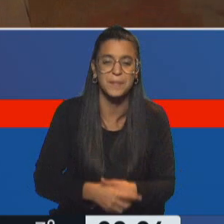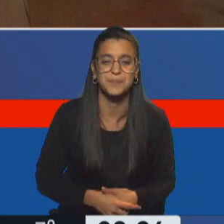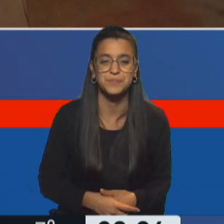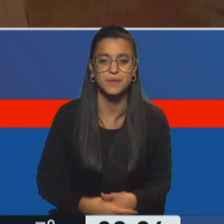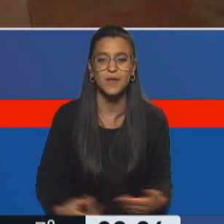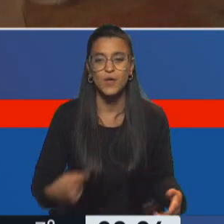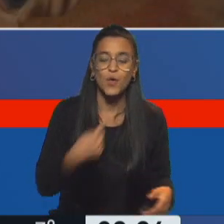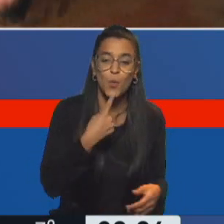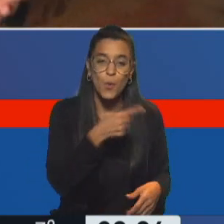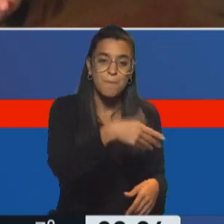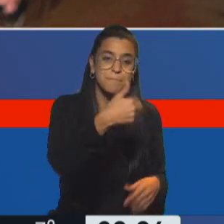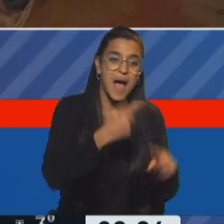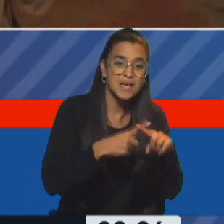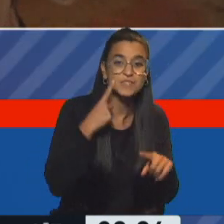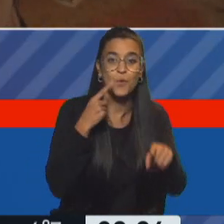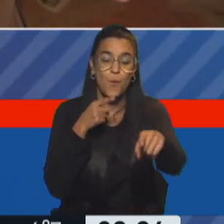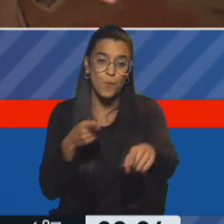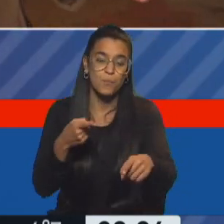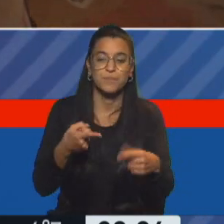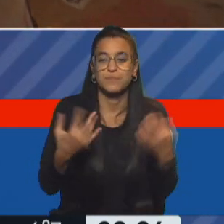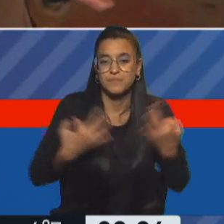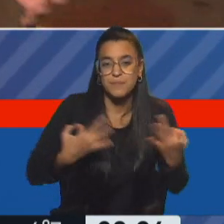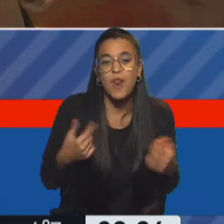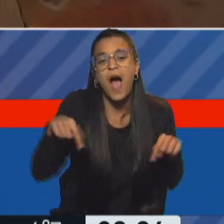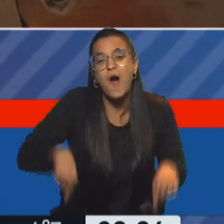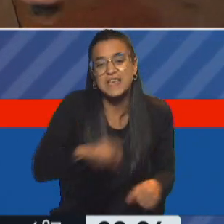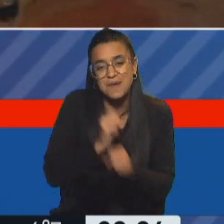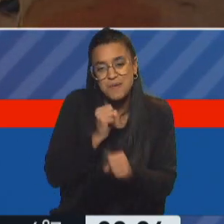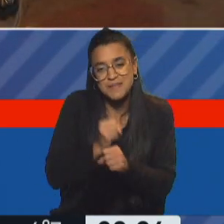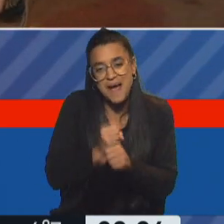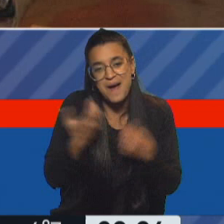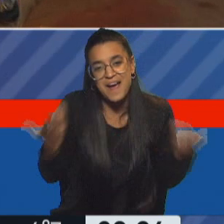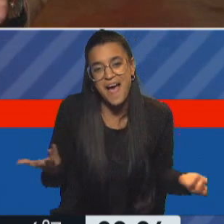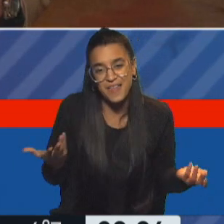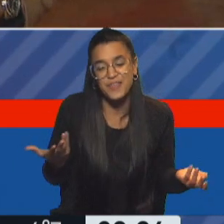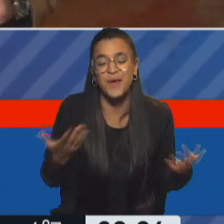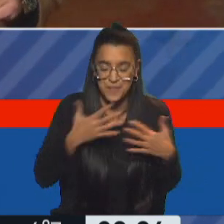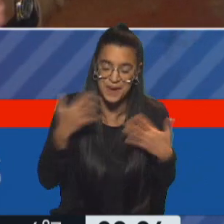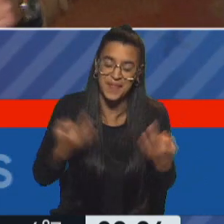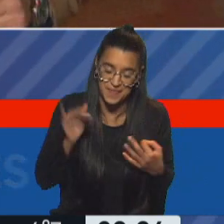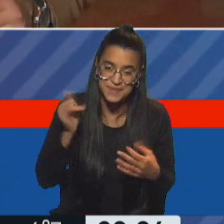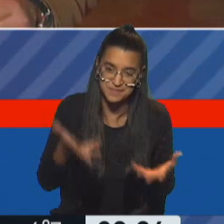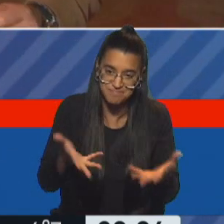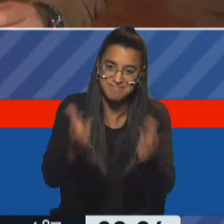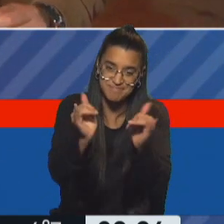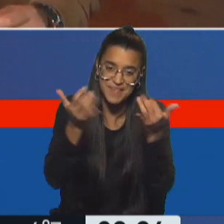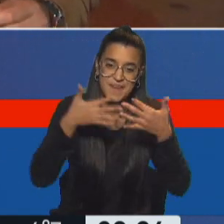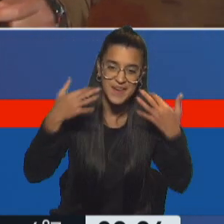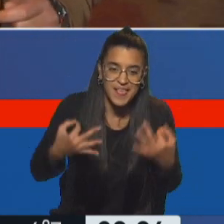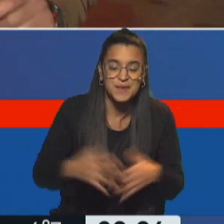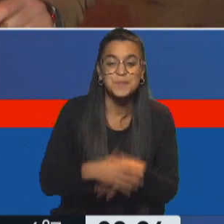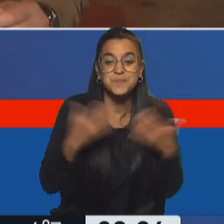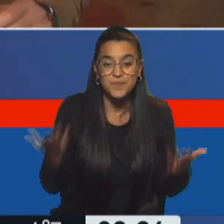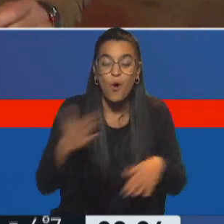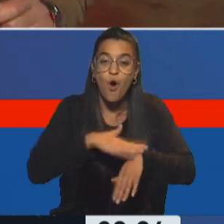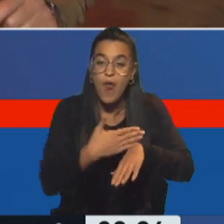que si estuviera Maxi y vos lo disfrutaríamos, pero estamos trabajando, chicos. No, está de servicio, es verdad. Dani, consultarte. Bueno, se